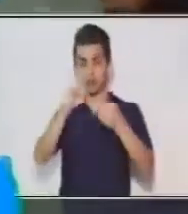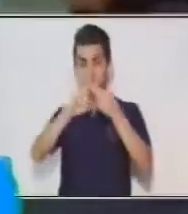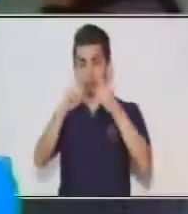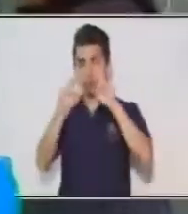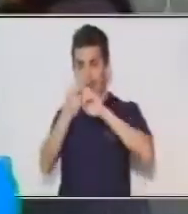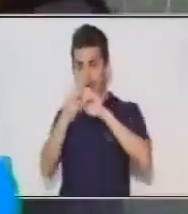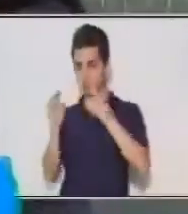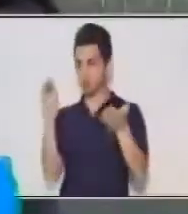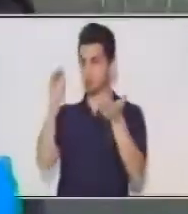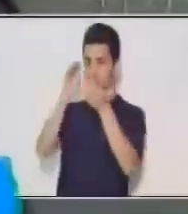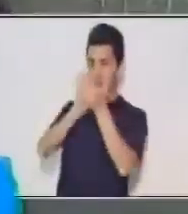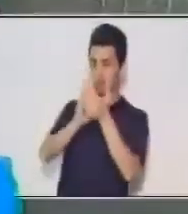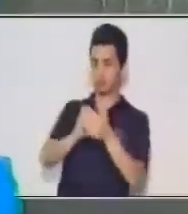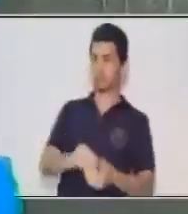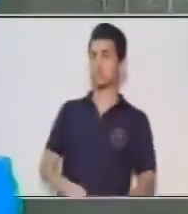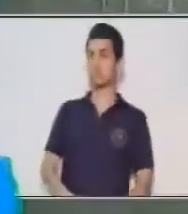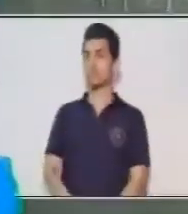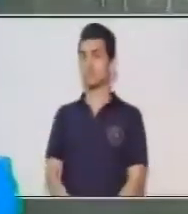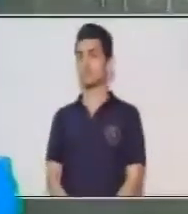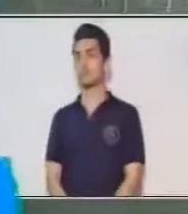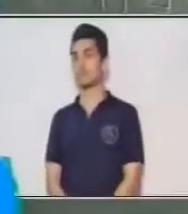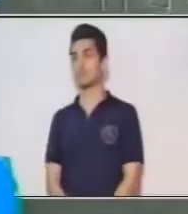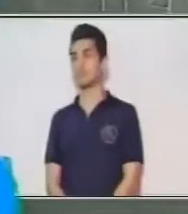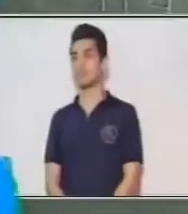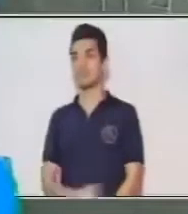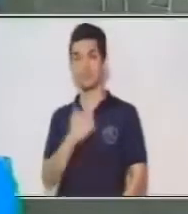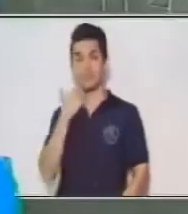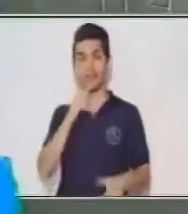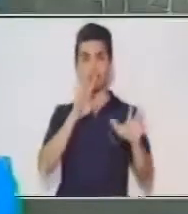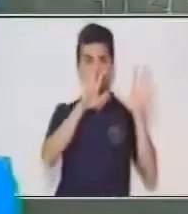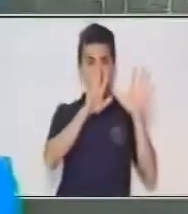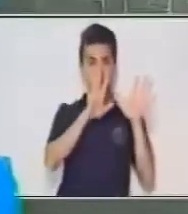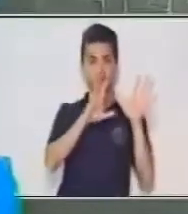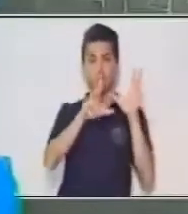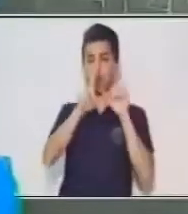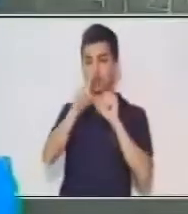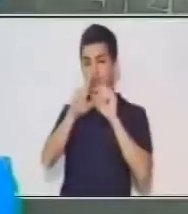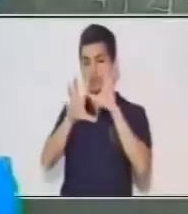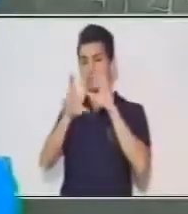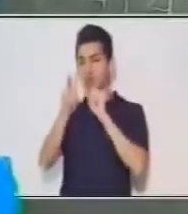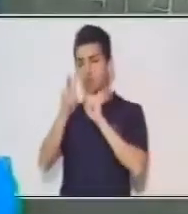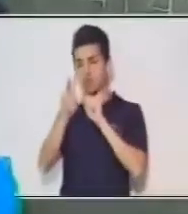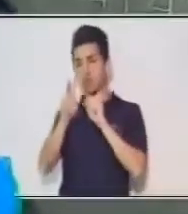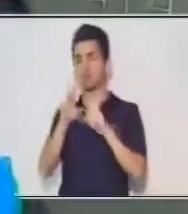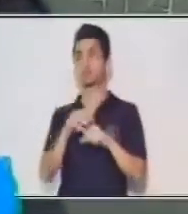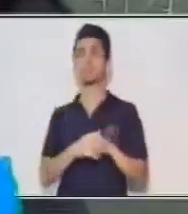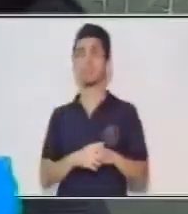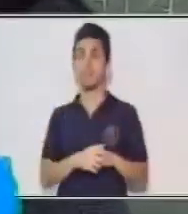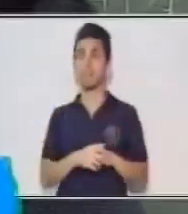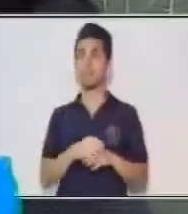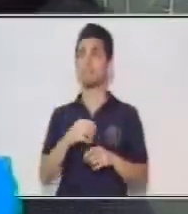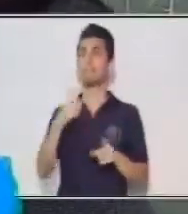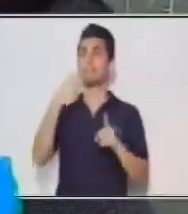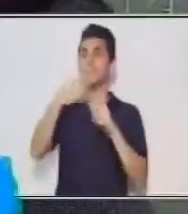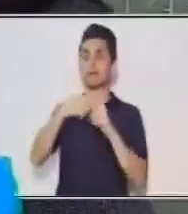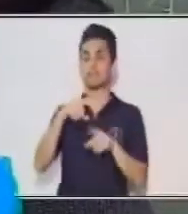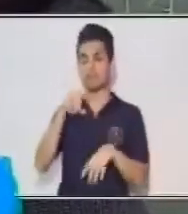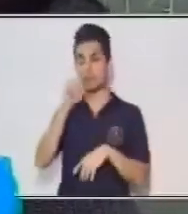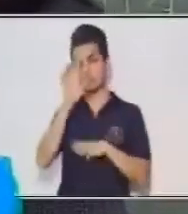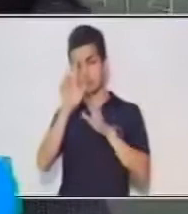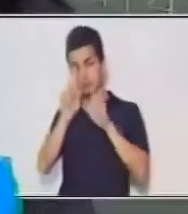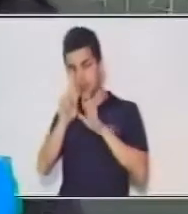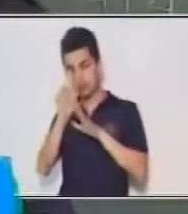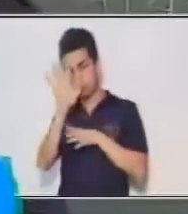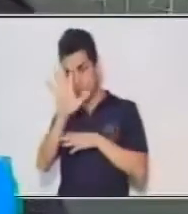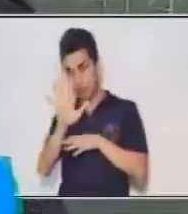bien. Entonces tenemos 10, 11, 12. Muy bien. 5,